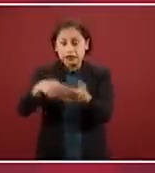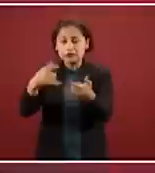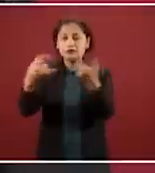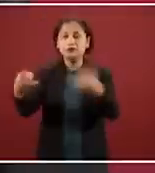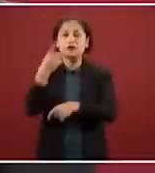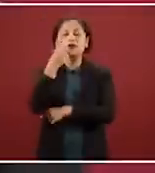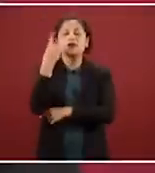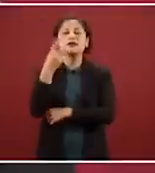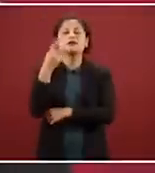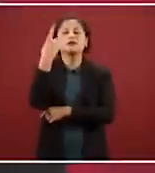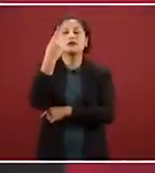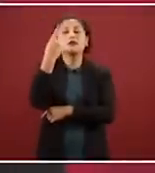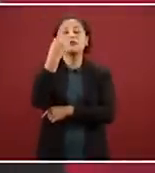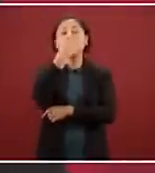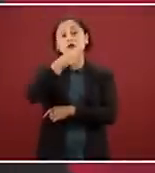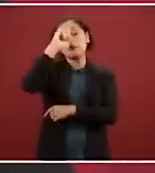era el